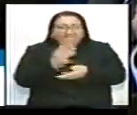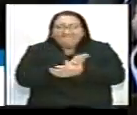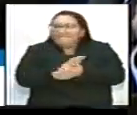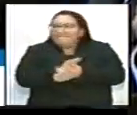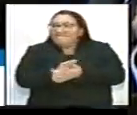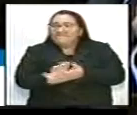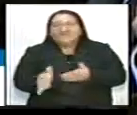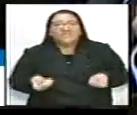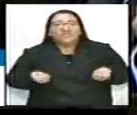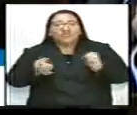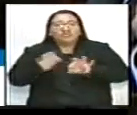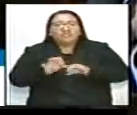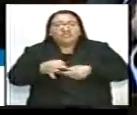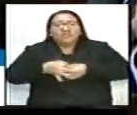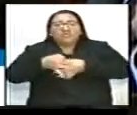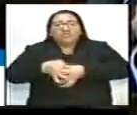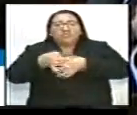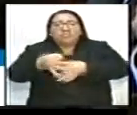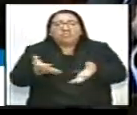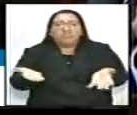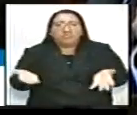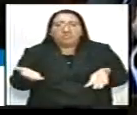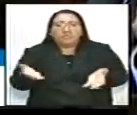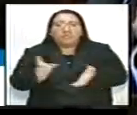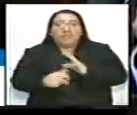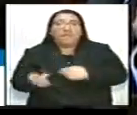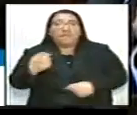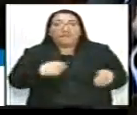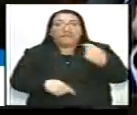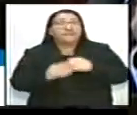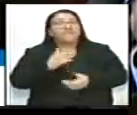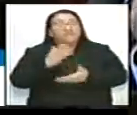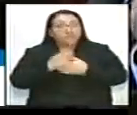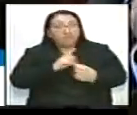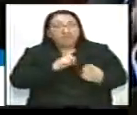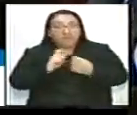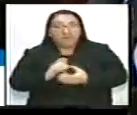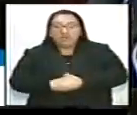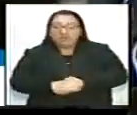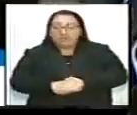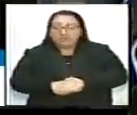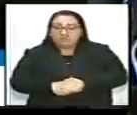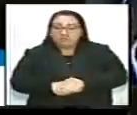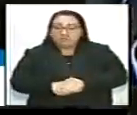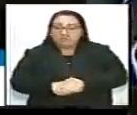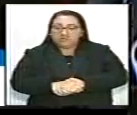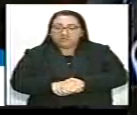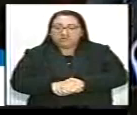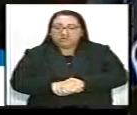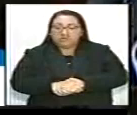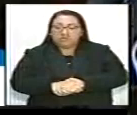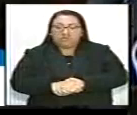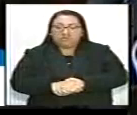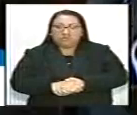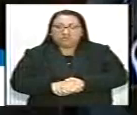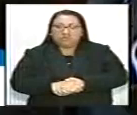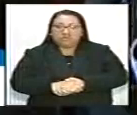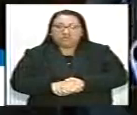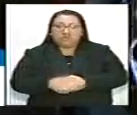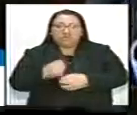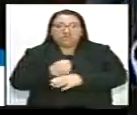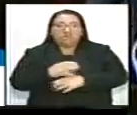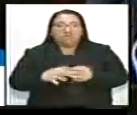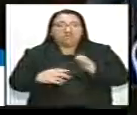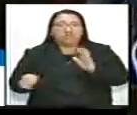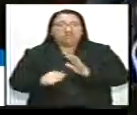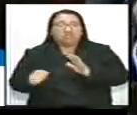Entonces está paralizando totalmente y va a empezar a venir la verdadera encuesta, que es la protesta, los golpes a las cacerolas